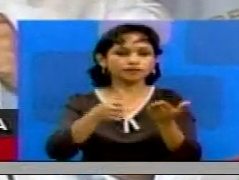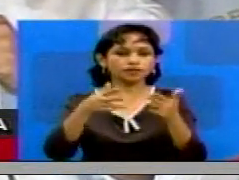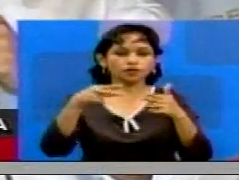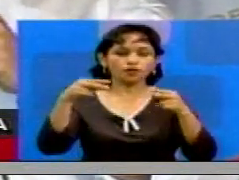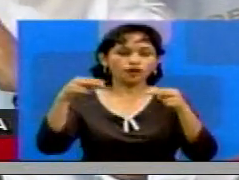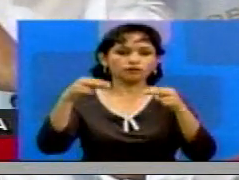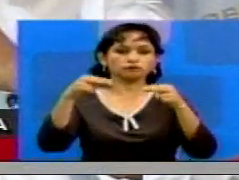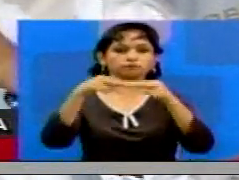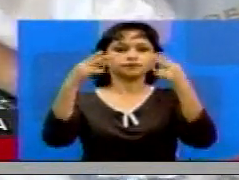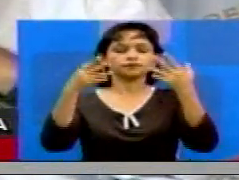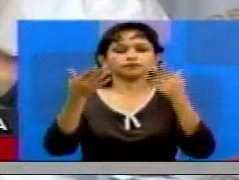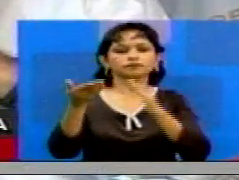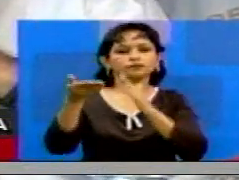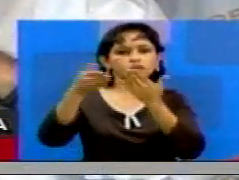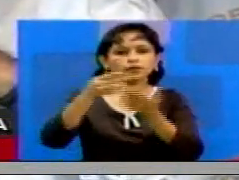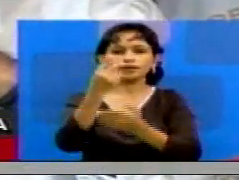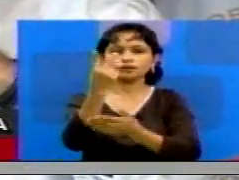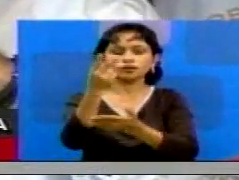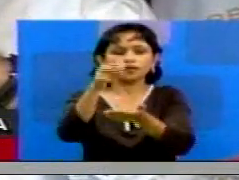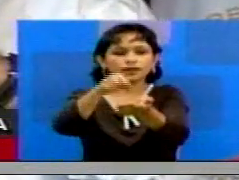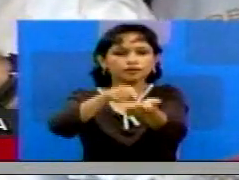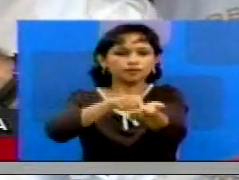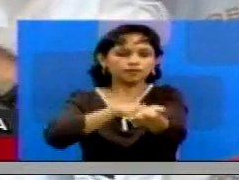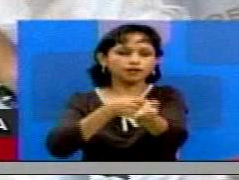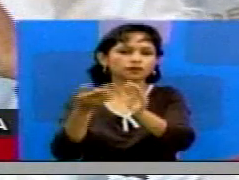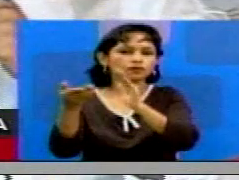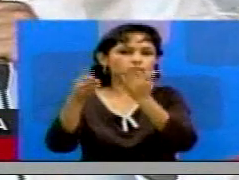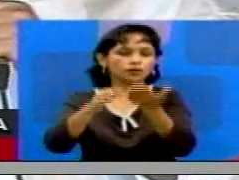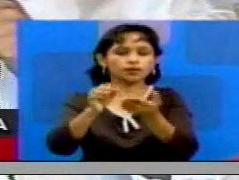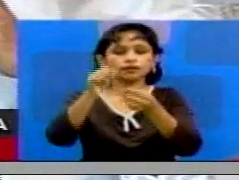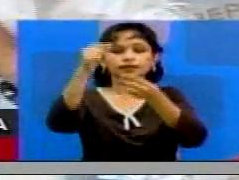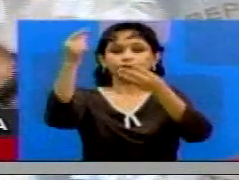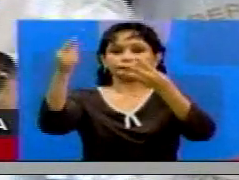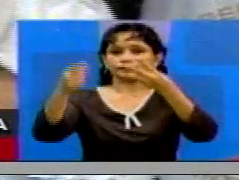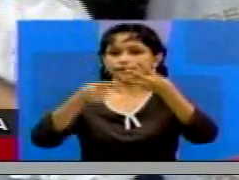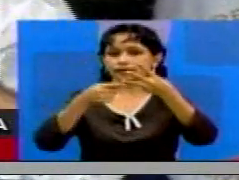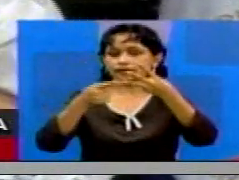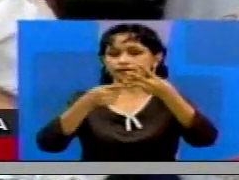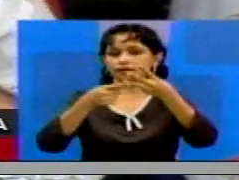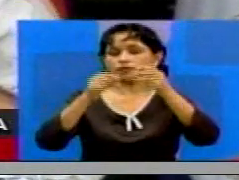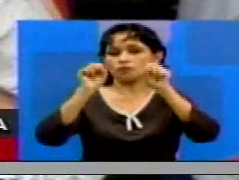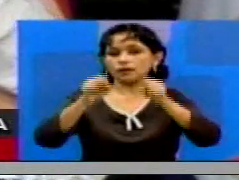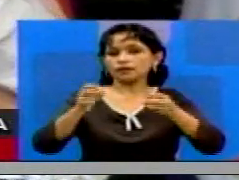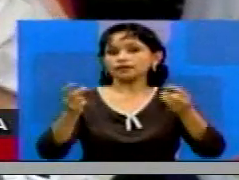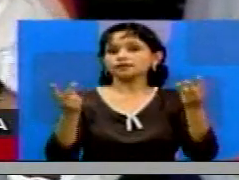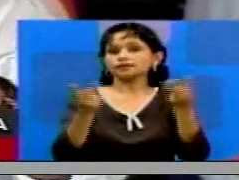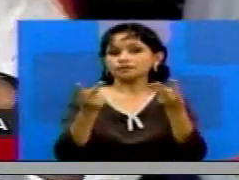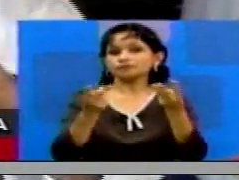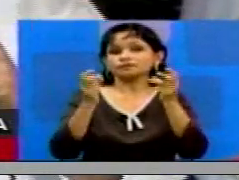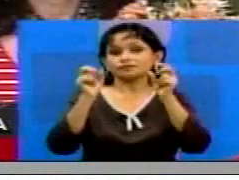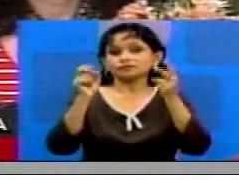electrocutados como resultado del accidente dos hermanos, y un tercero logra sobrevivir.